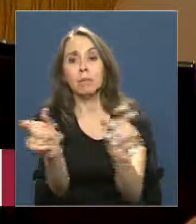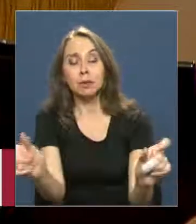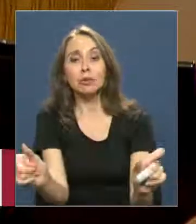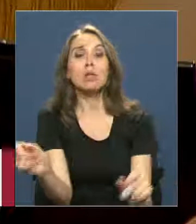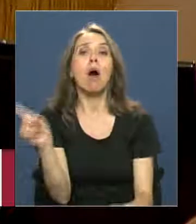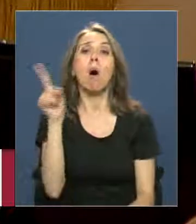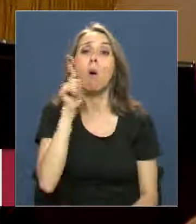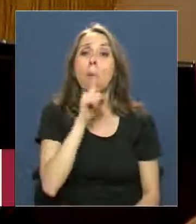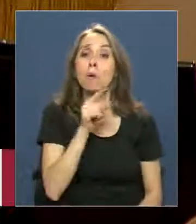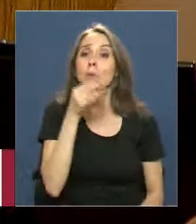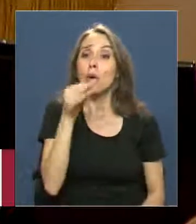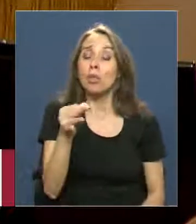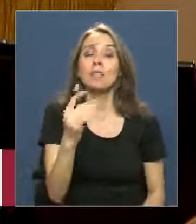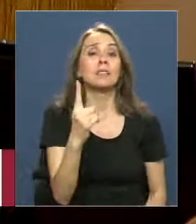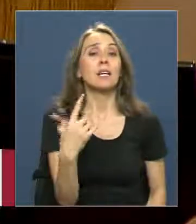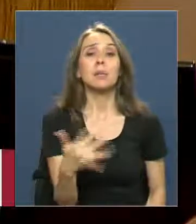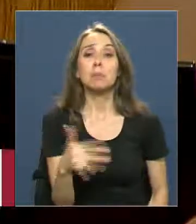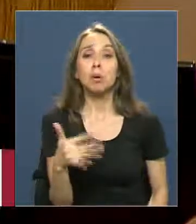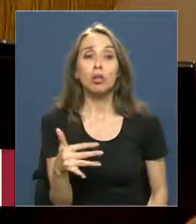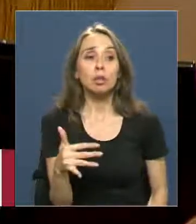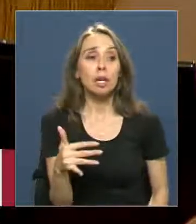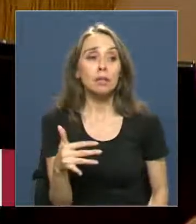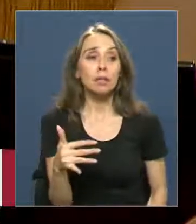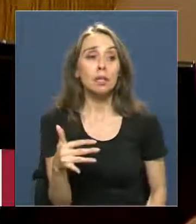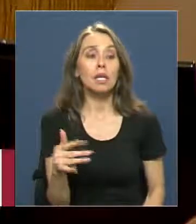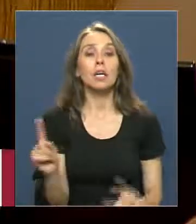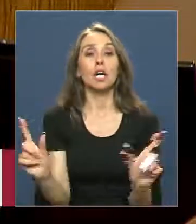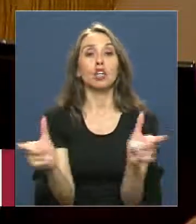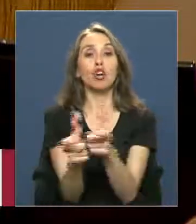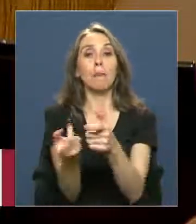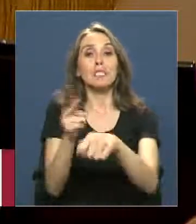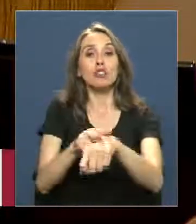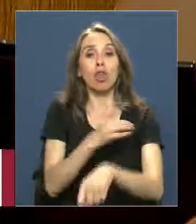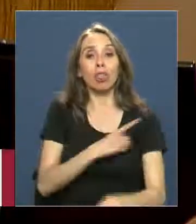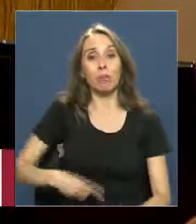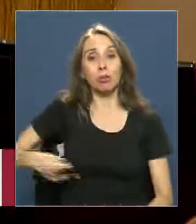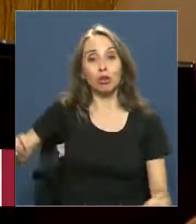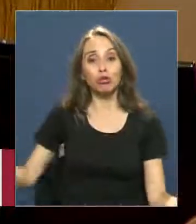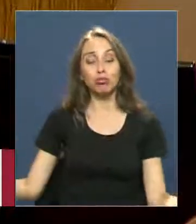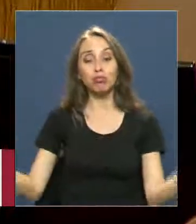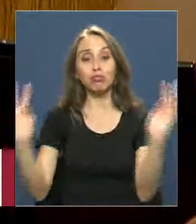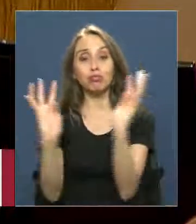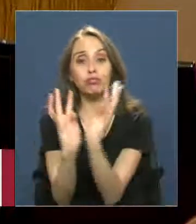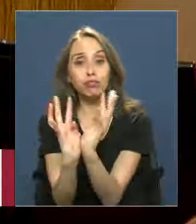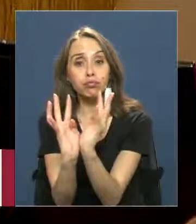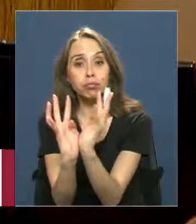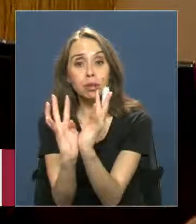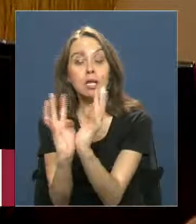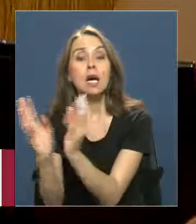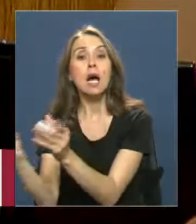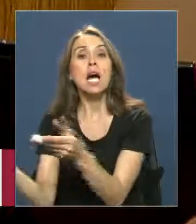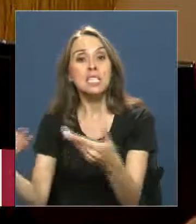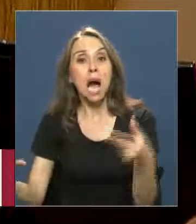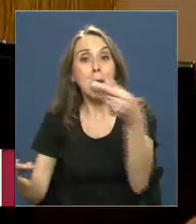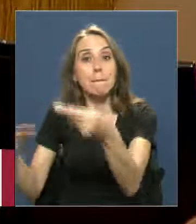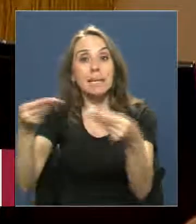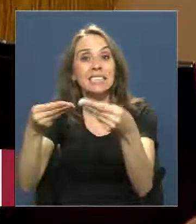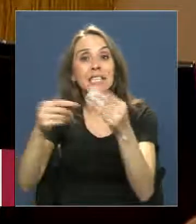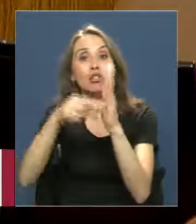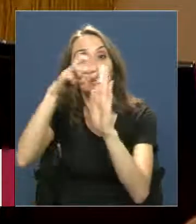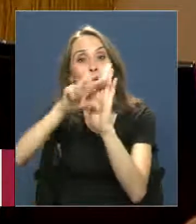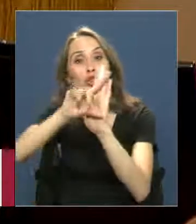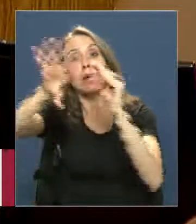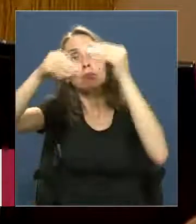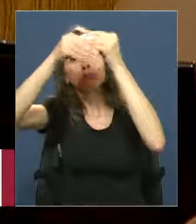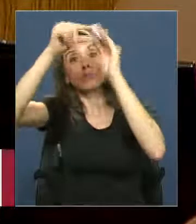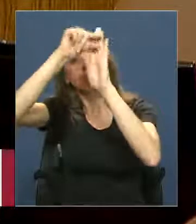forma, también se hace importante la aprobación en la comisión mixta las indicaciones introducidas en la Cámara al proyecto de